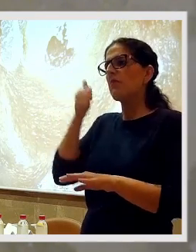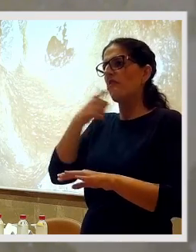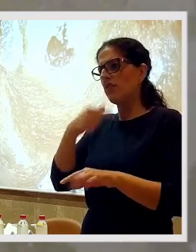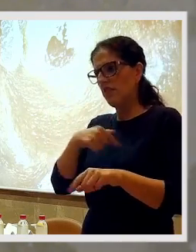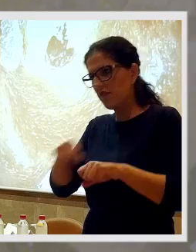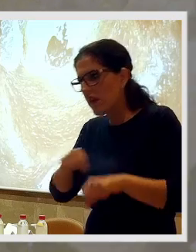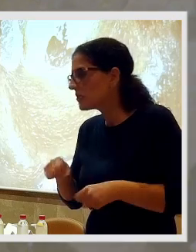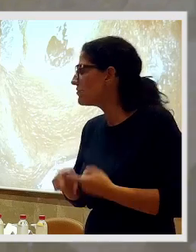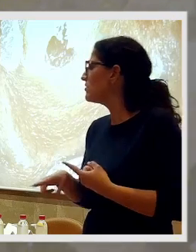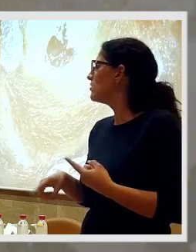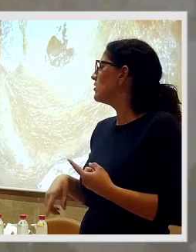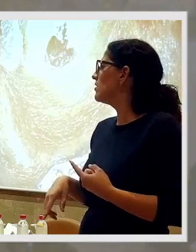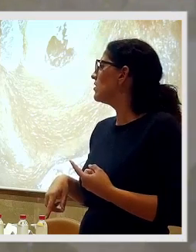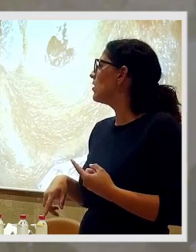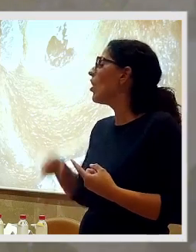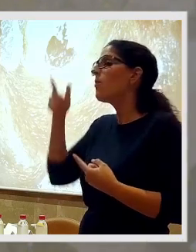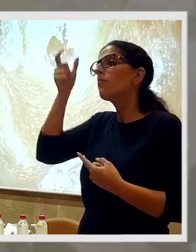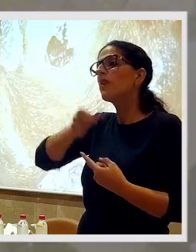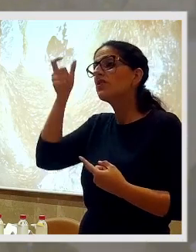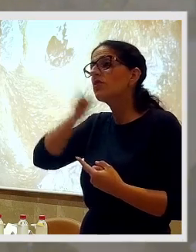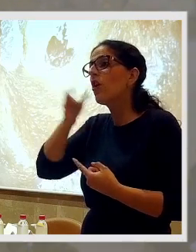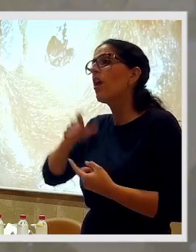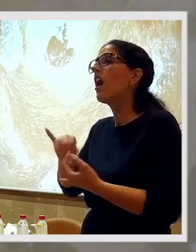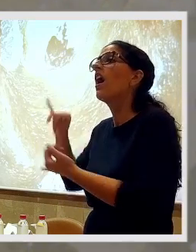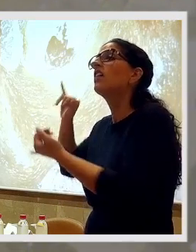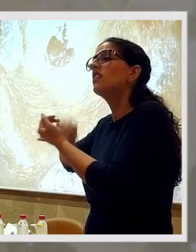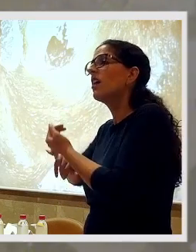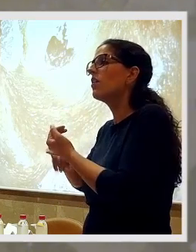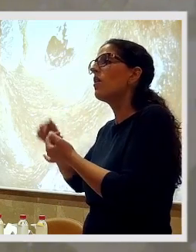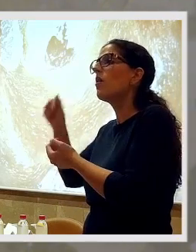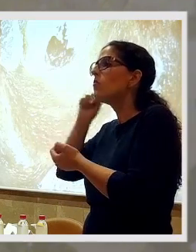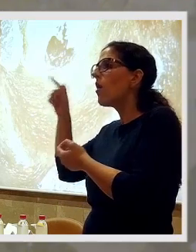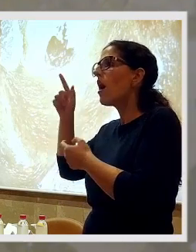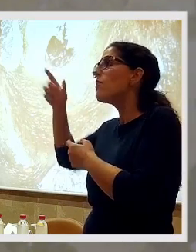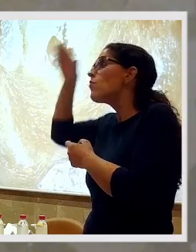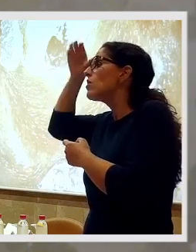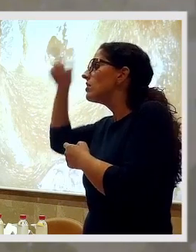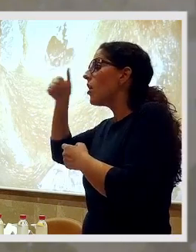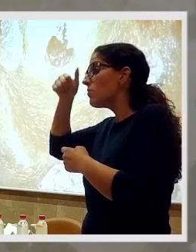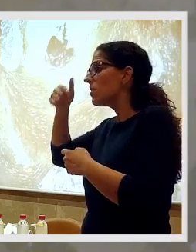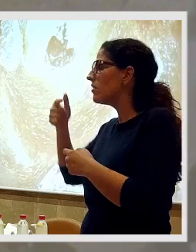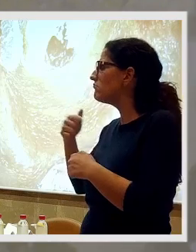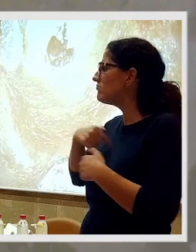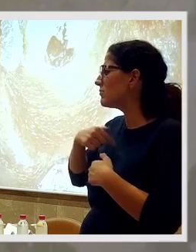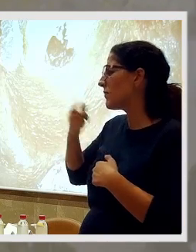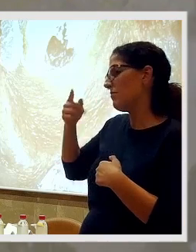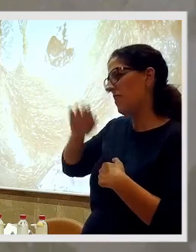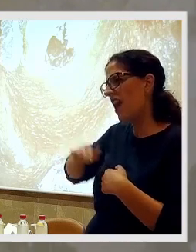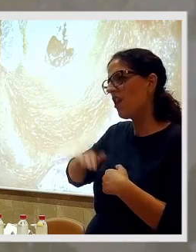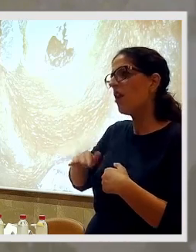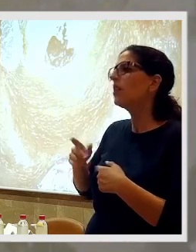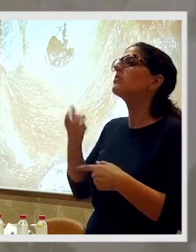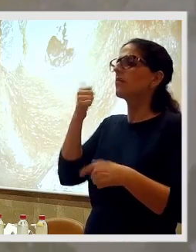o uno que me encanta, que es los hombres que están casados con mujeres de nivel intelectual superior, o sea, todos,